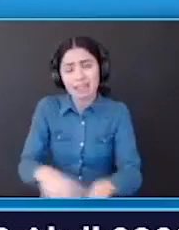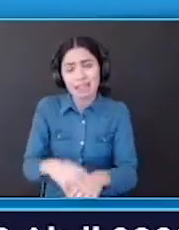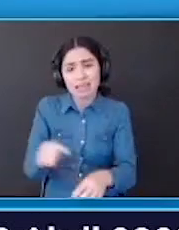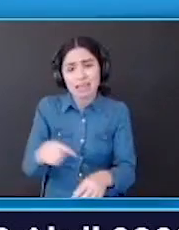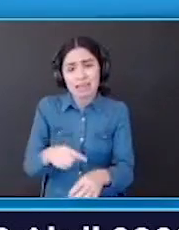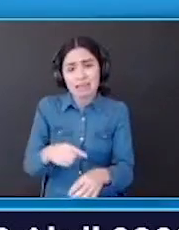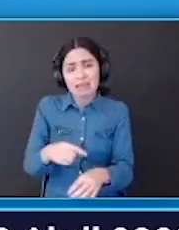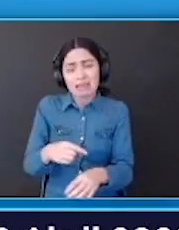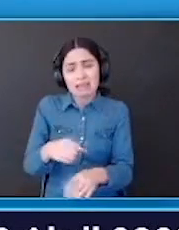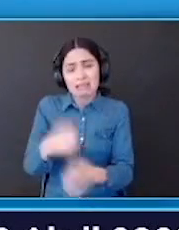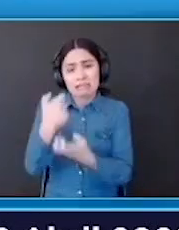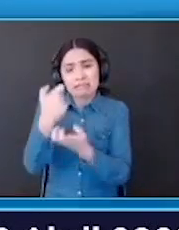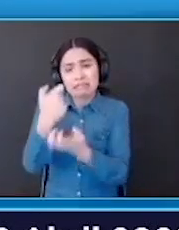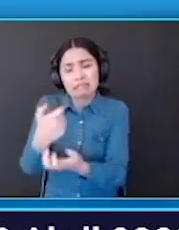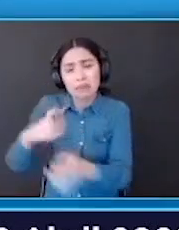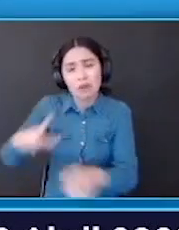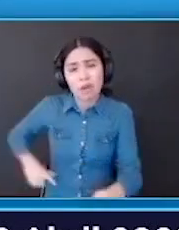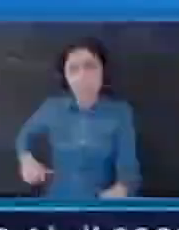esta crisis.